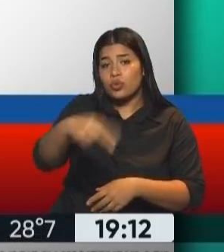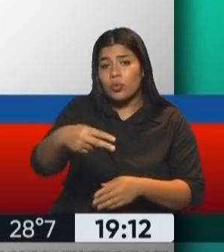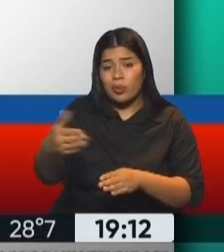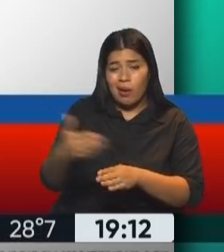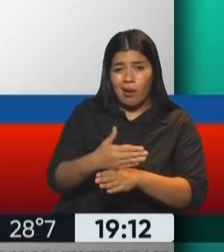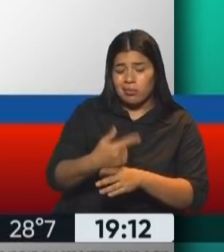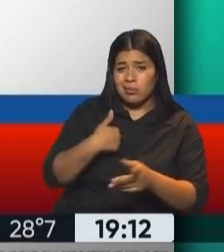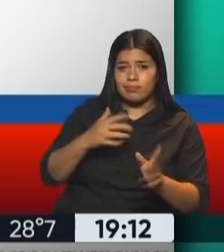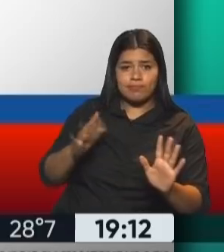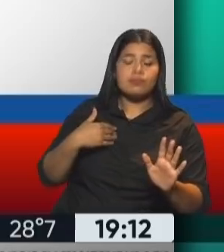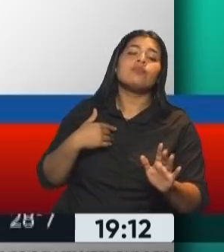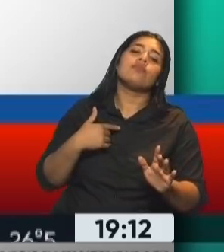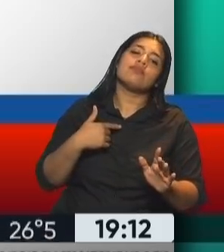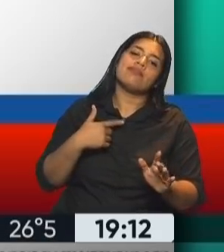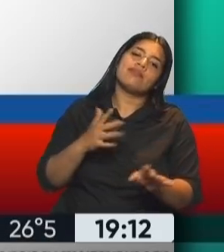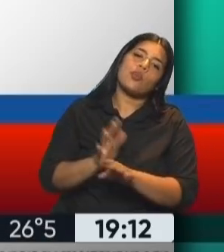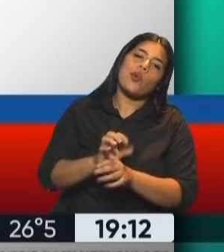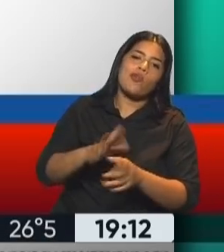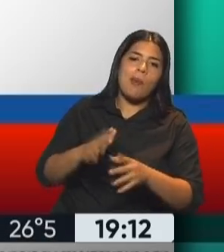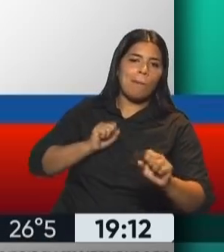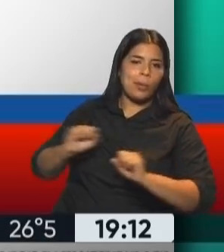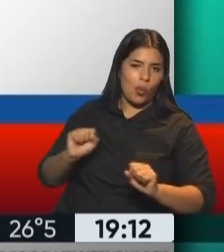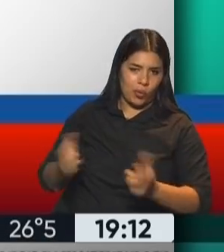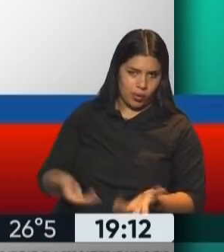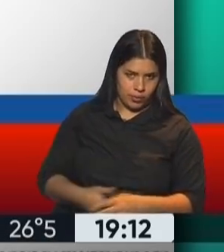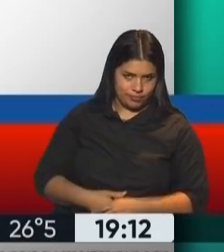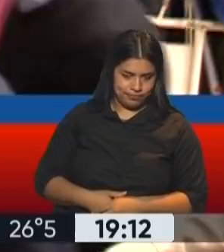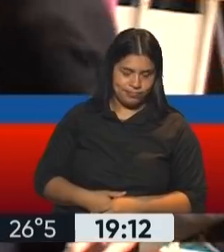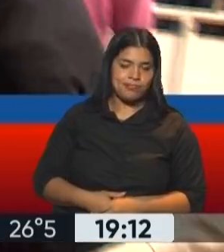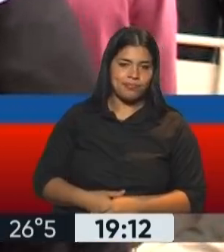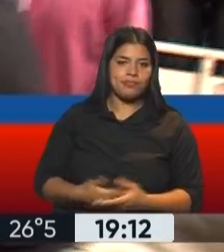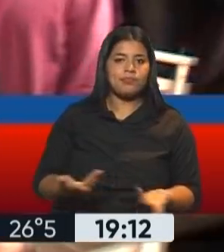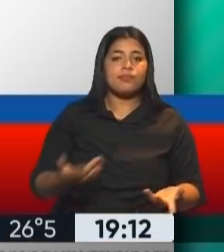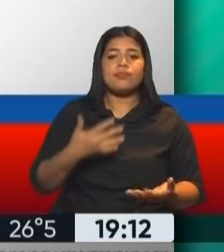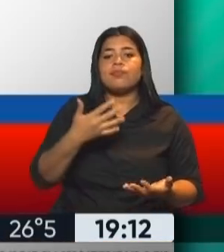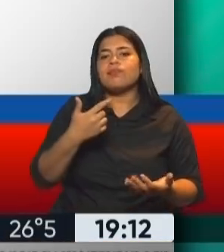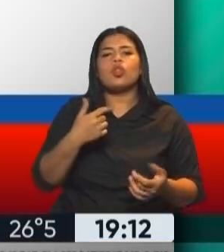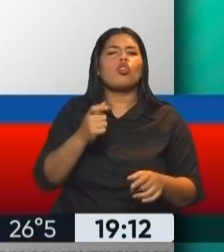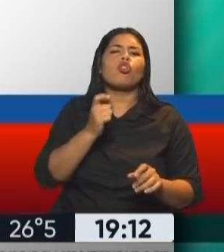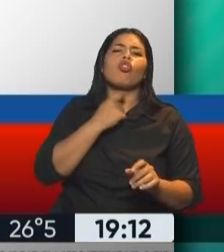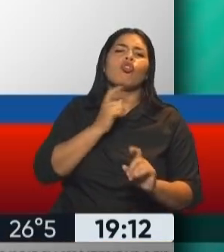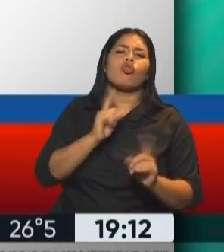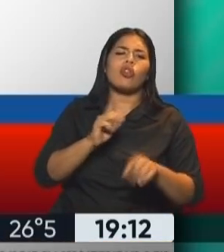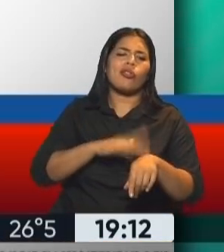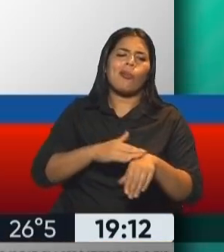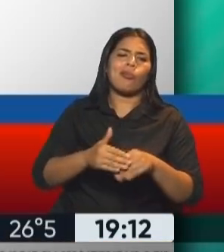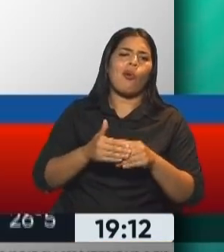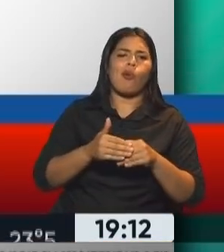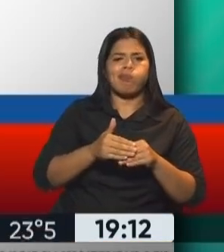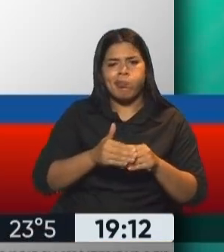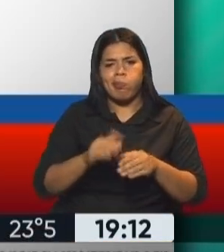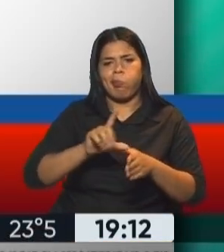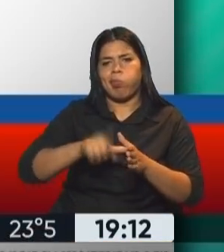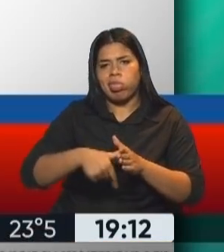llama en el vulgo un toreo. Lo toreó al juez. Con lo cual yo no le quiero demorar más el tiempo y a partir de eso es